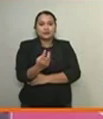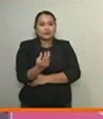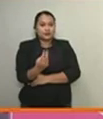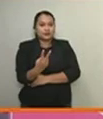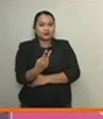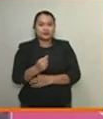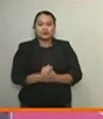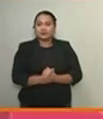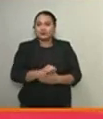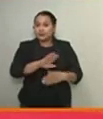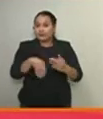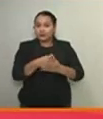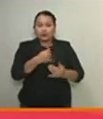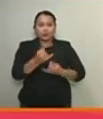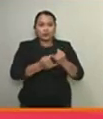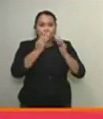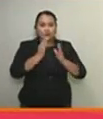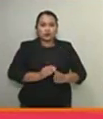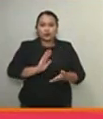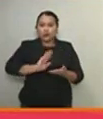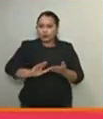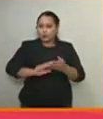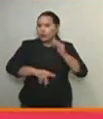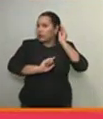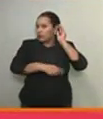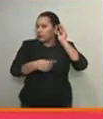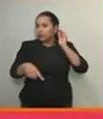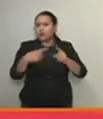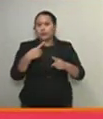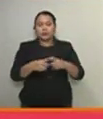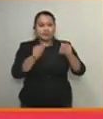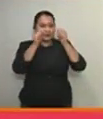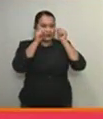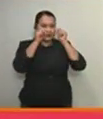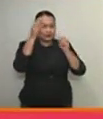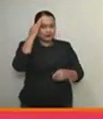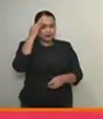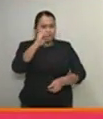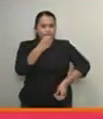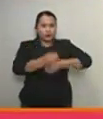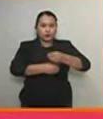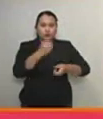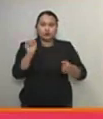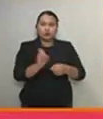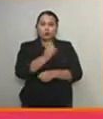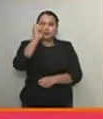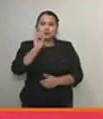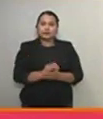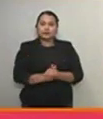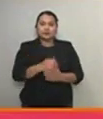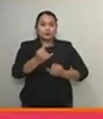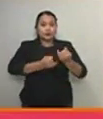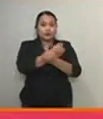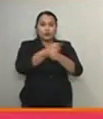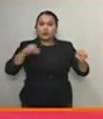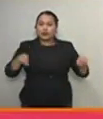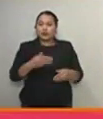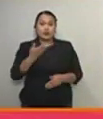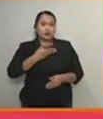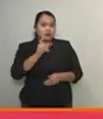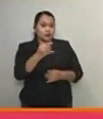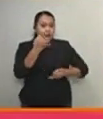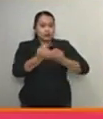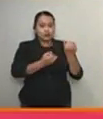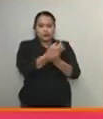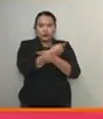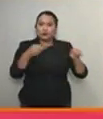Para todos nuestros jugadores de MultiX, atentos porque conoceremos la esfera ganadora. Y esta es jugada gratis. Tienes una jugada